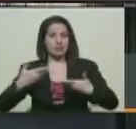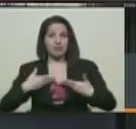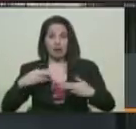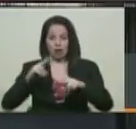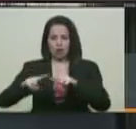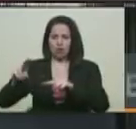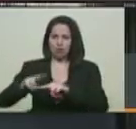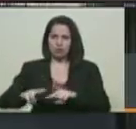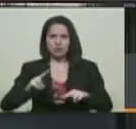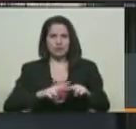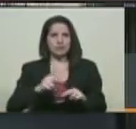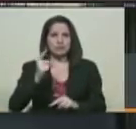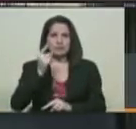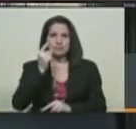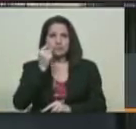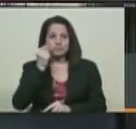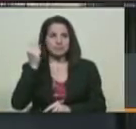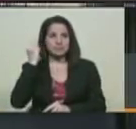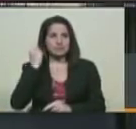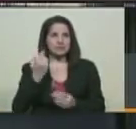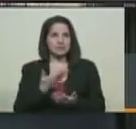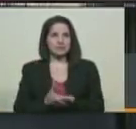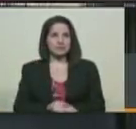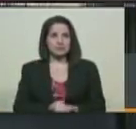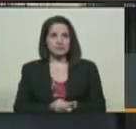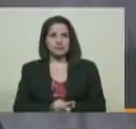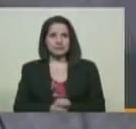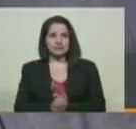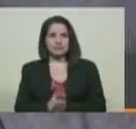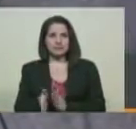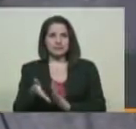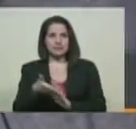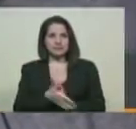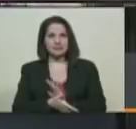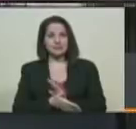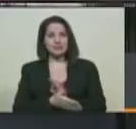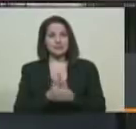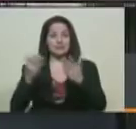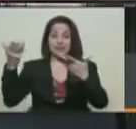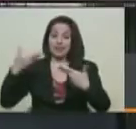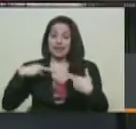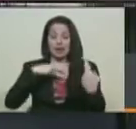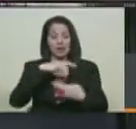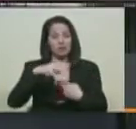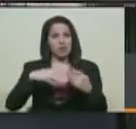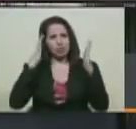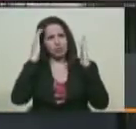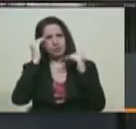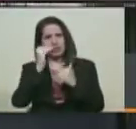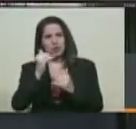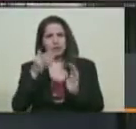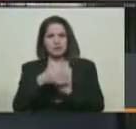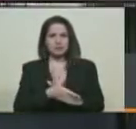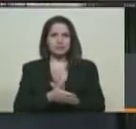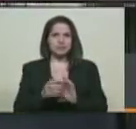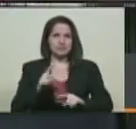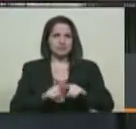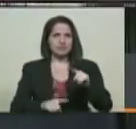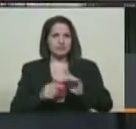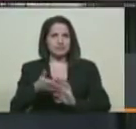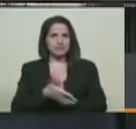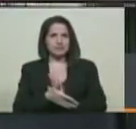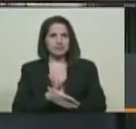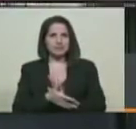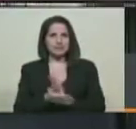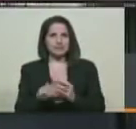niños y niñas que están llegando. Y tenemos que recibirlos en revolución, atenderlos desde que están en la barriguita, en la pancita de su